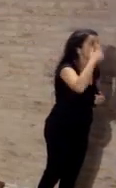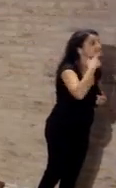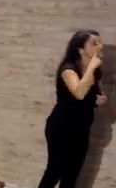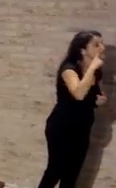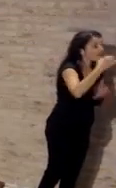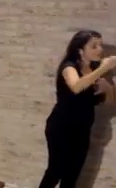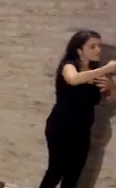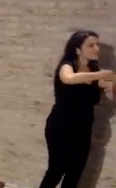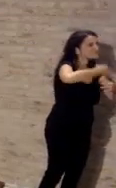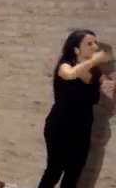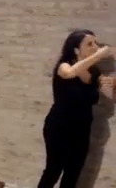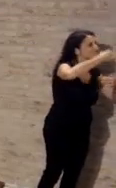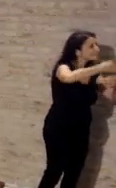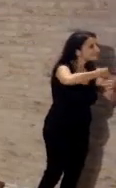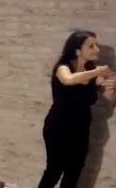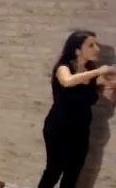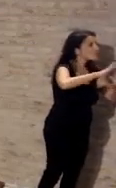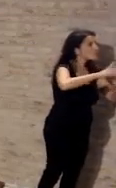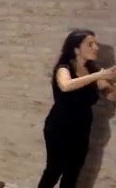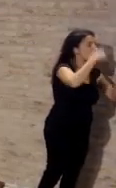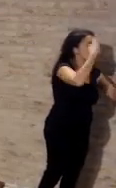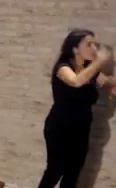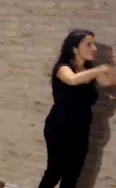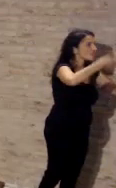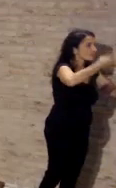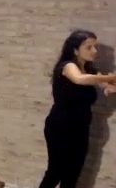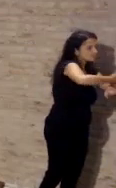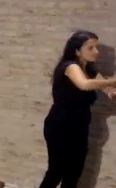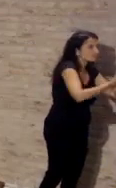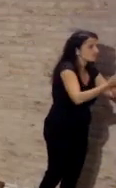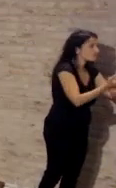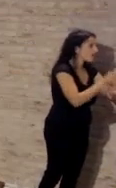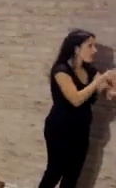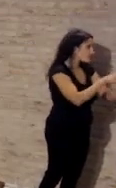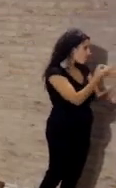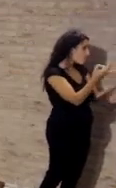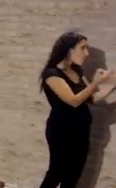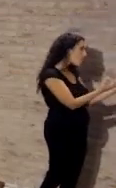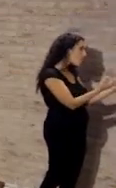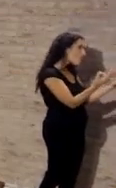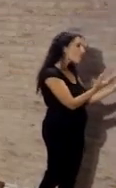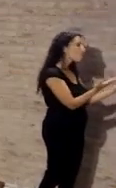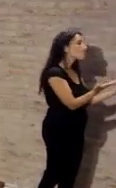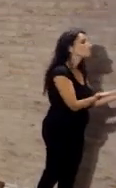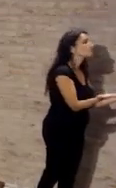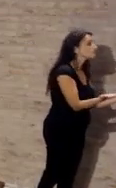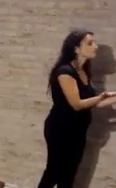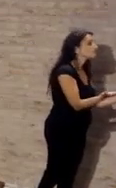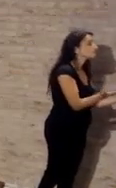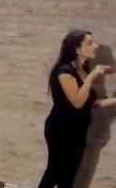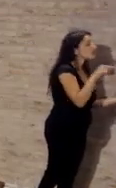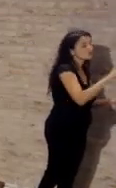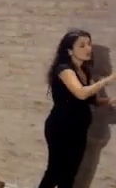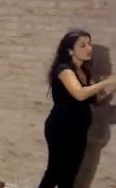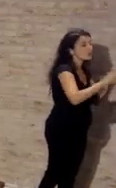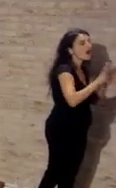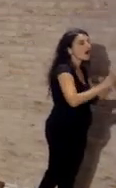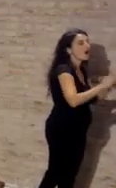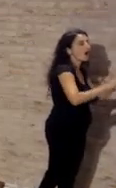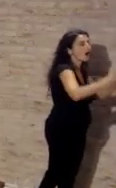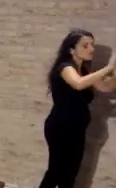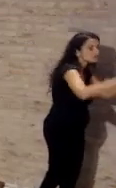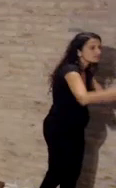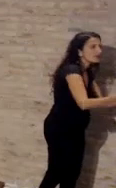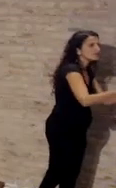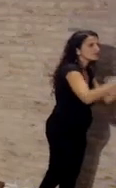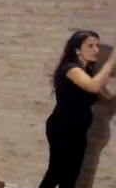enseña que la diversidad en sí misma es buena y es y tiene que ser aceptada y respetada y nadie